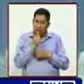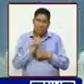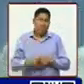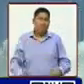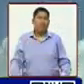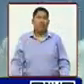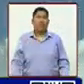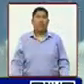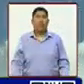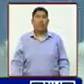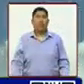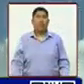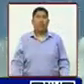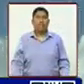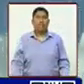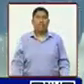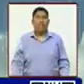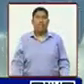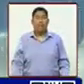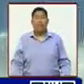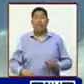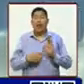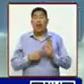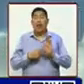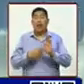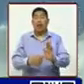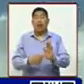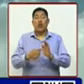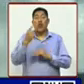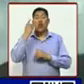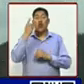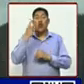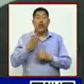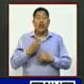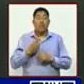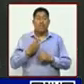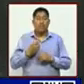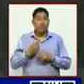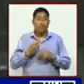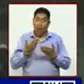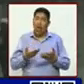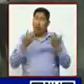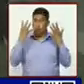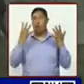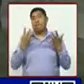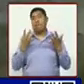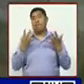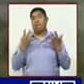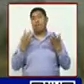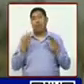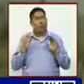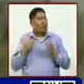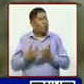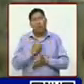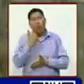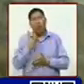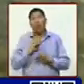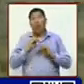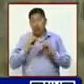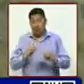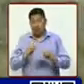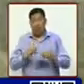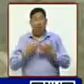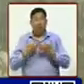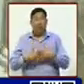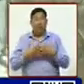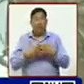lluvia. Le estamos mostrando una de las 9 estaciones meteorológicas modernas que tiene instalado la